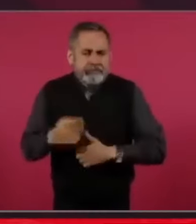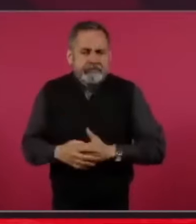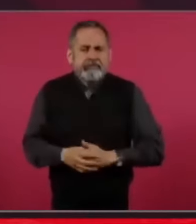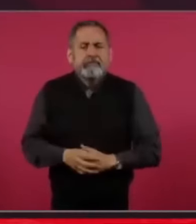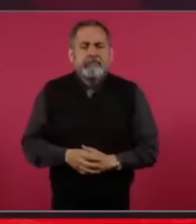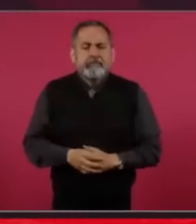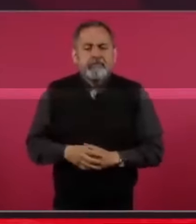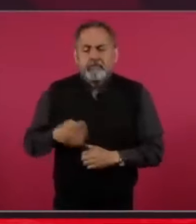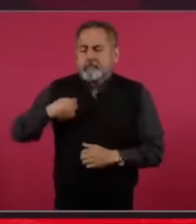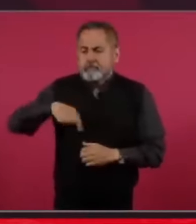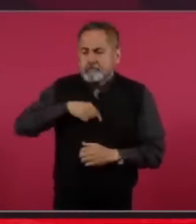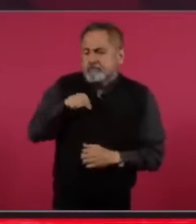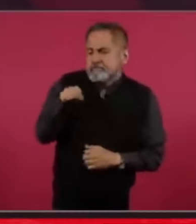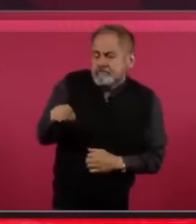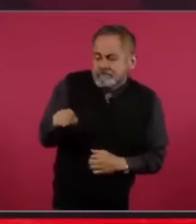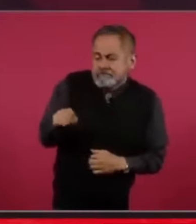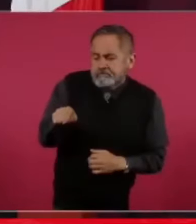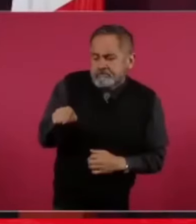estamos